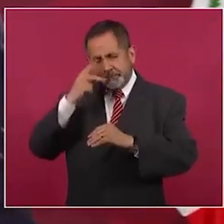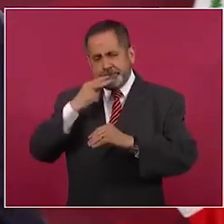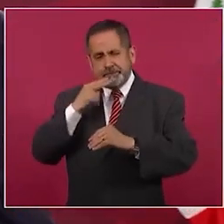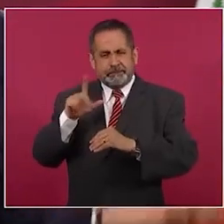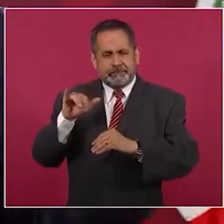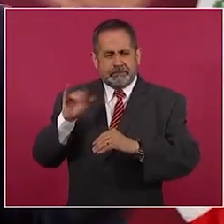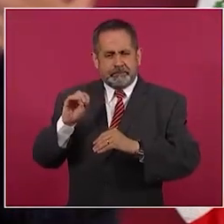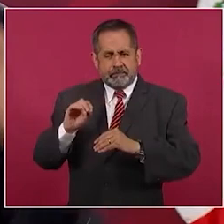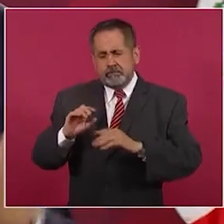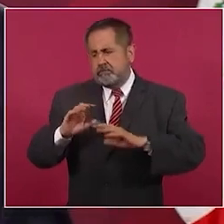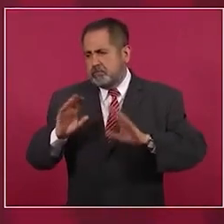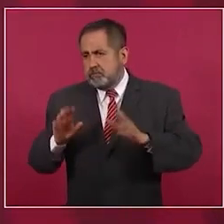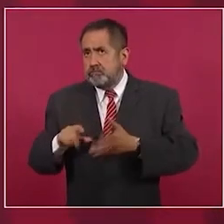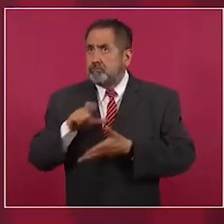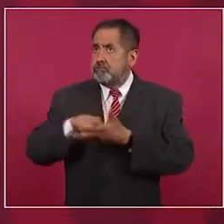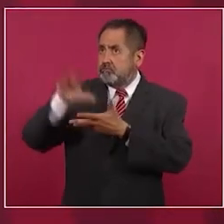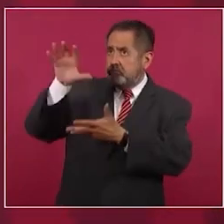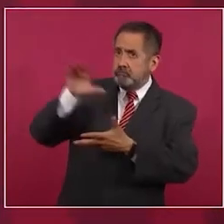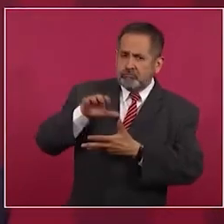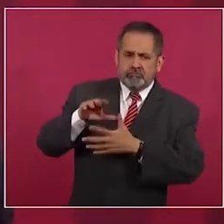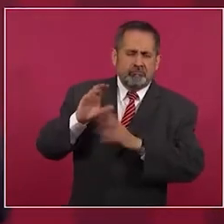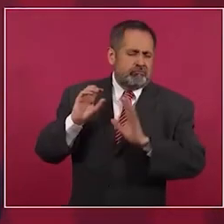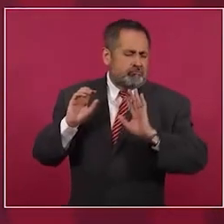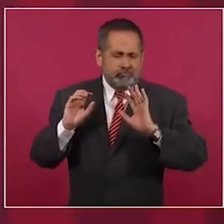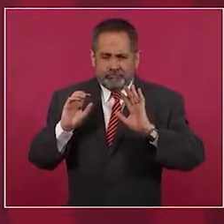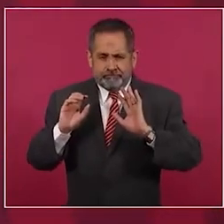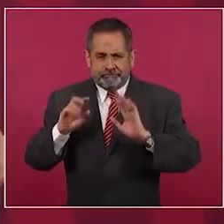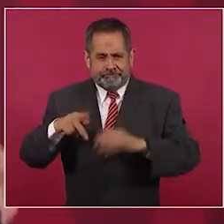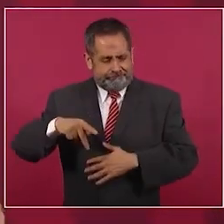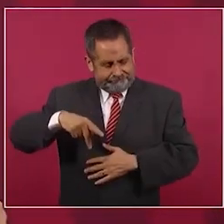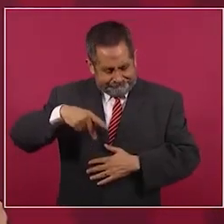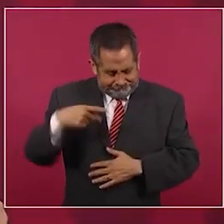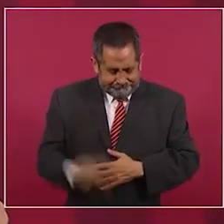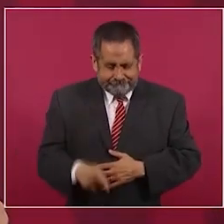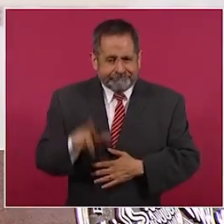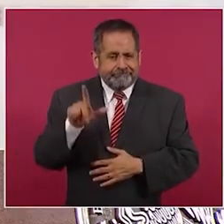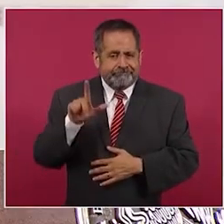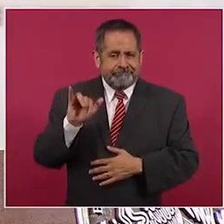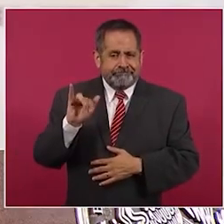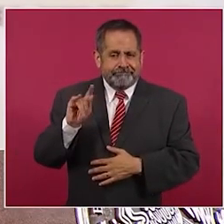o se adquiere, pero el litio es nuestro.